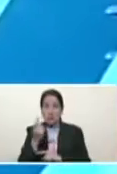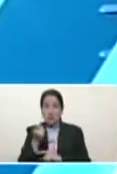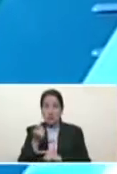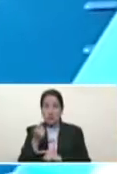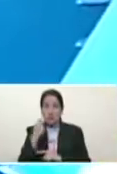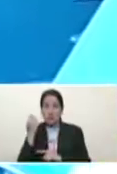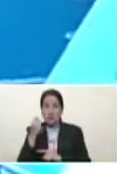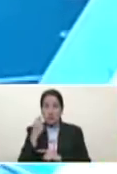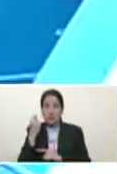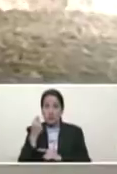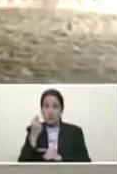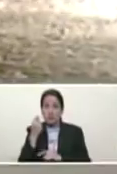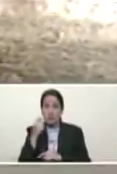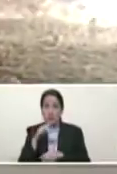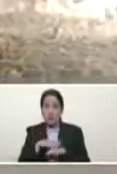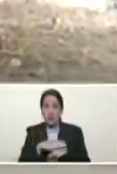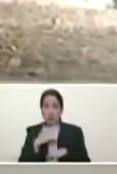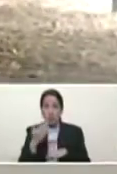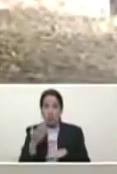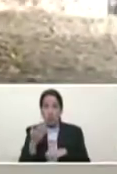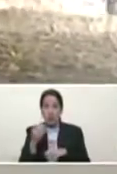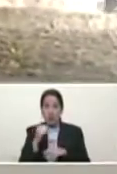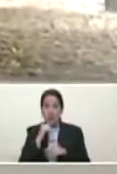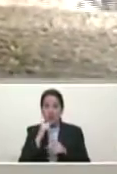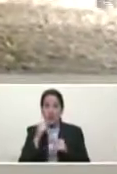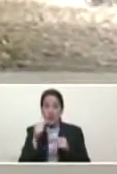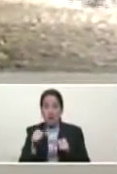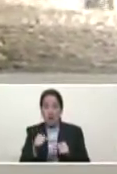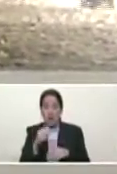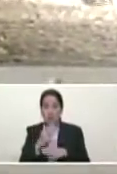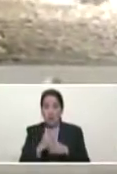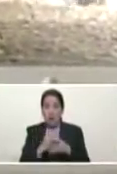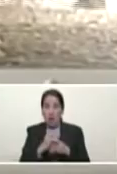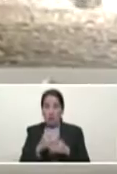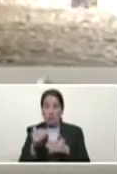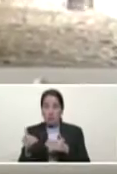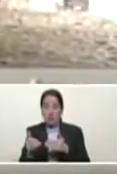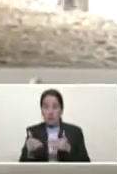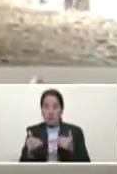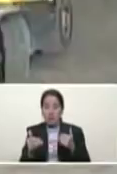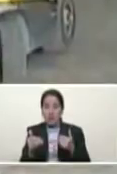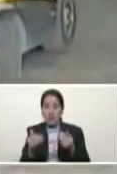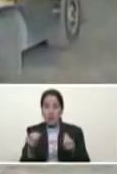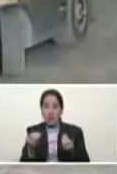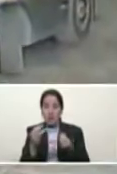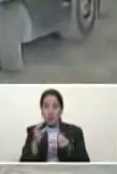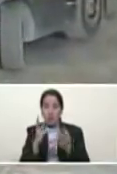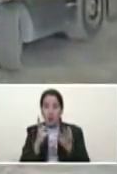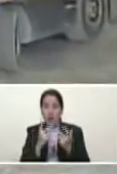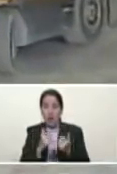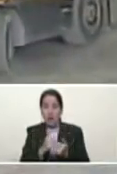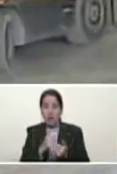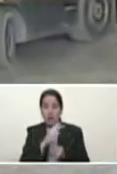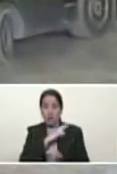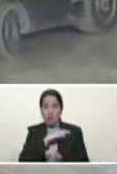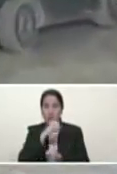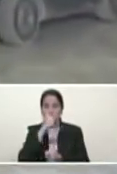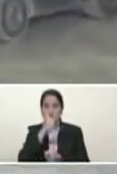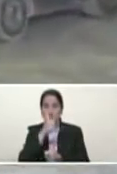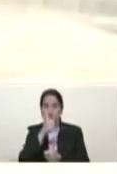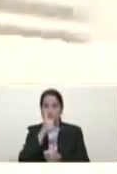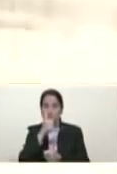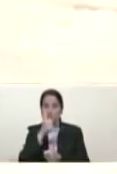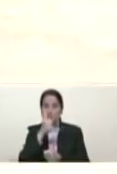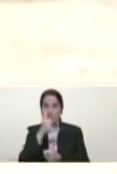Llano, porque esta planta está entre Chaguarama y las Mercedes del Llano. José Castillo, gerente de operaciones de esta